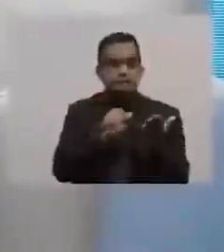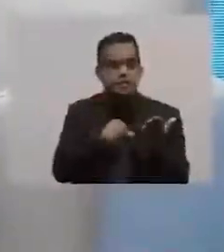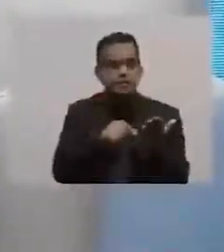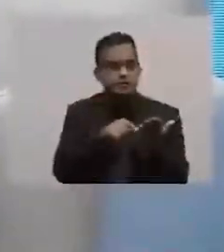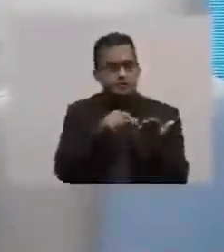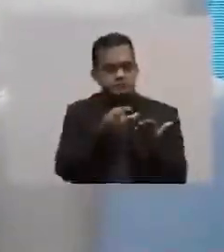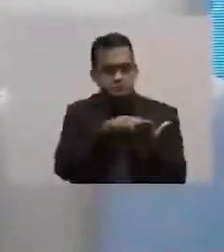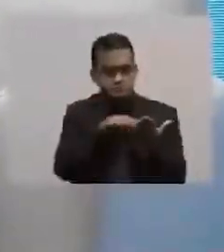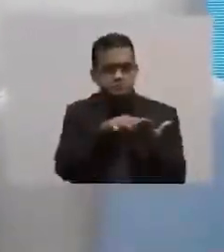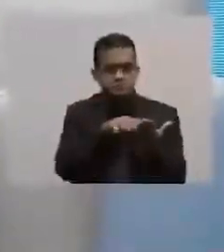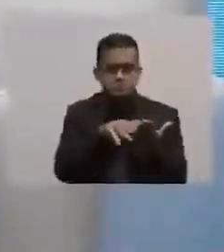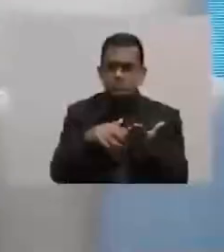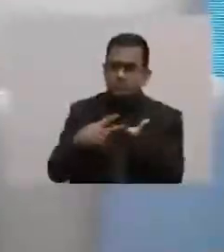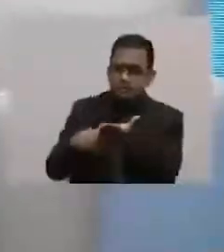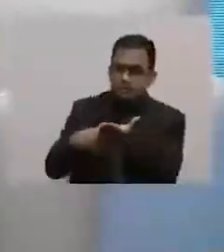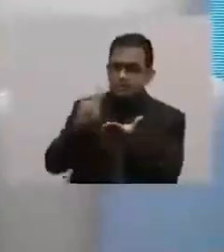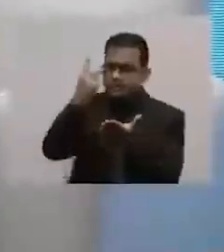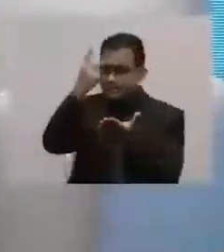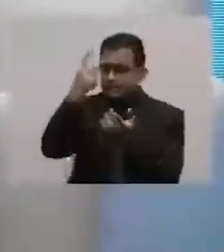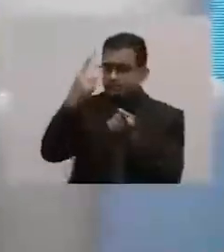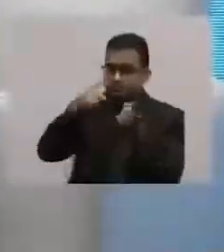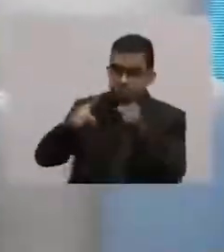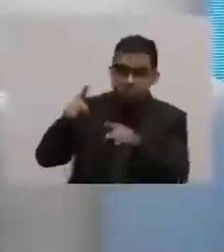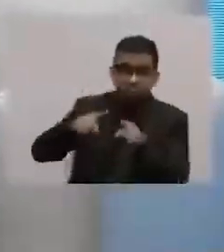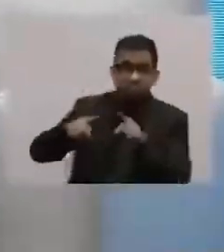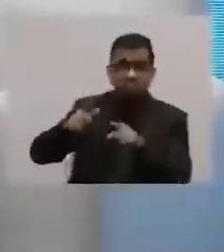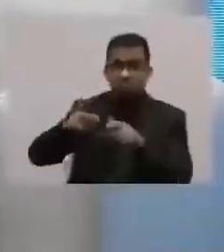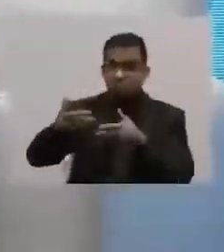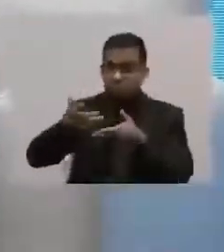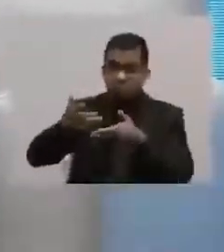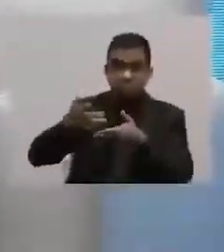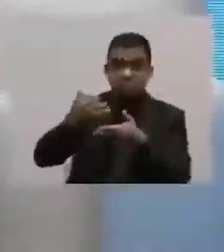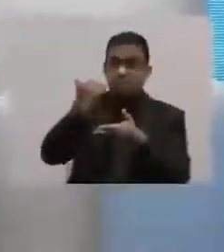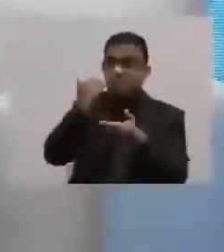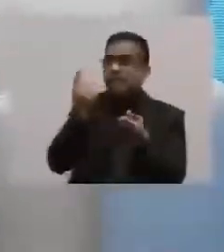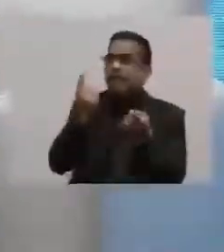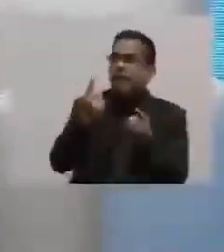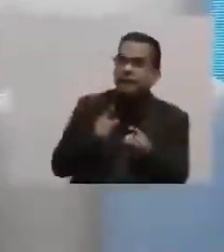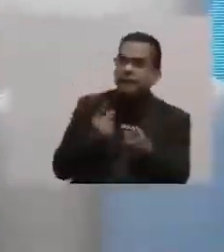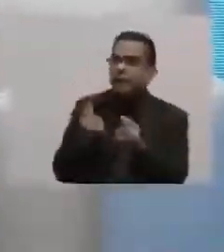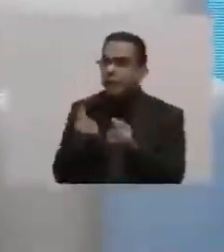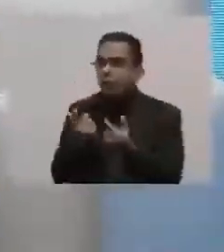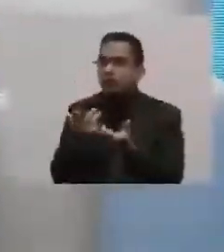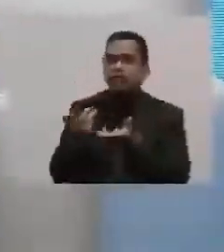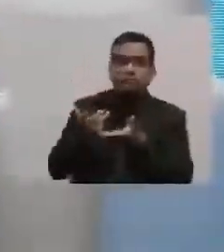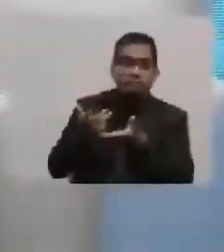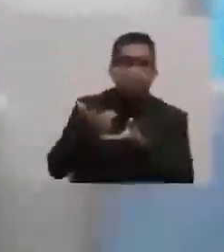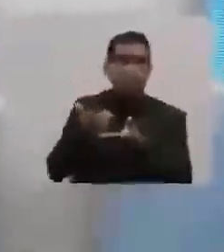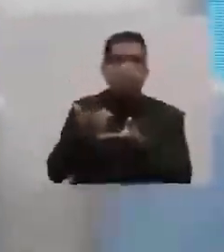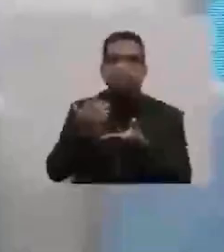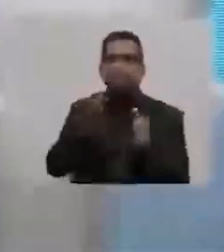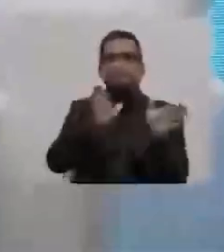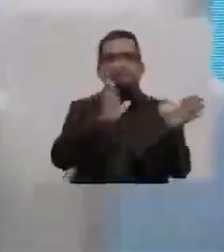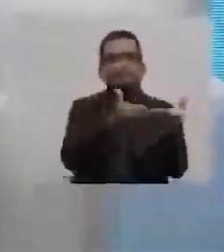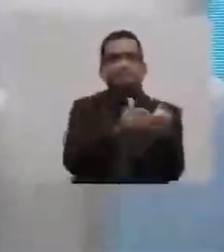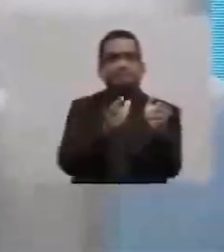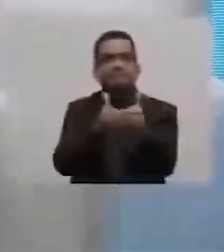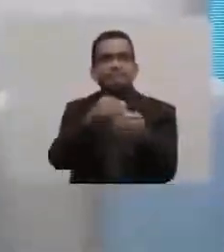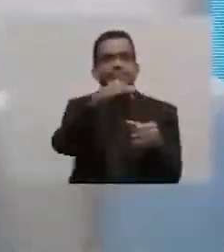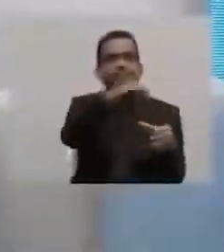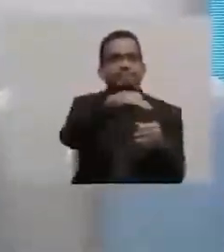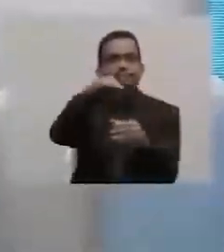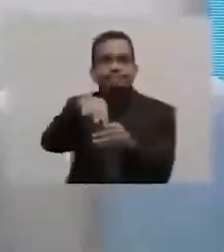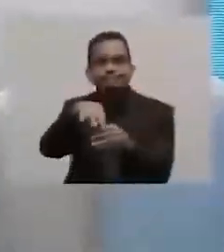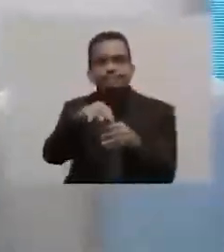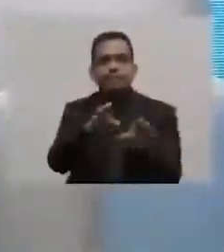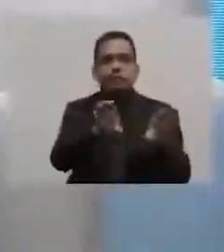encontrar acuerdos colaterales con los partidos, qué sé yo, para mencionar alguna cosa, que en vez de que sean padrones abiertos, sean padrones